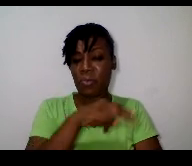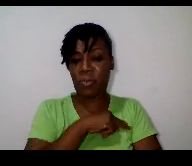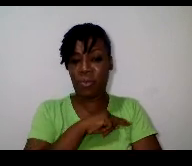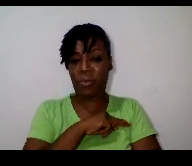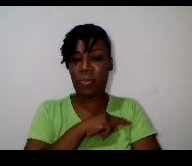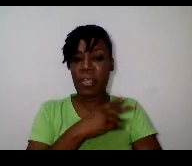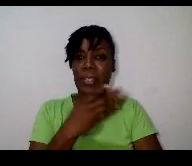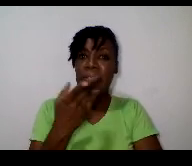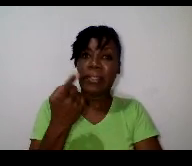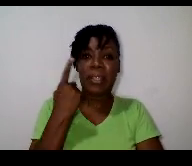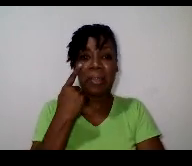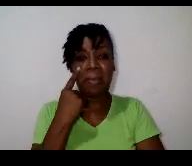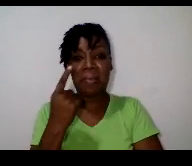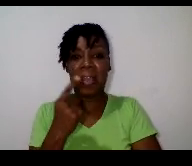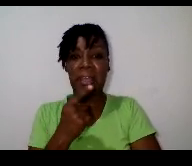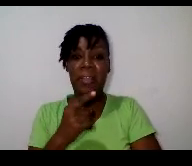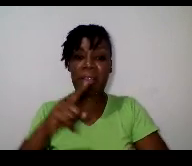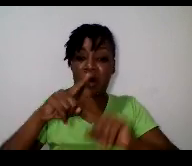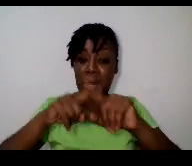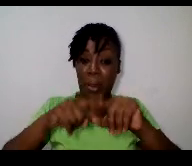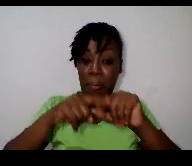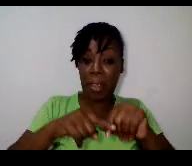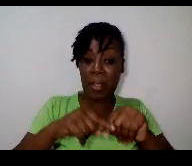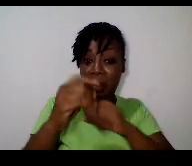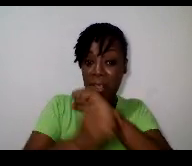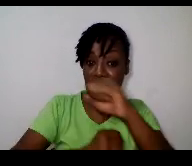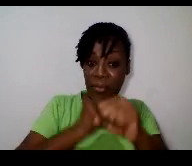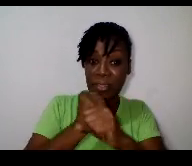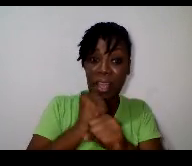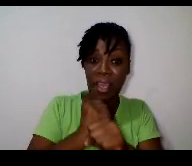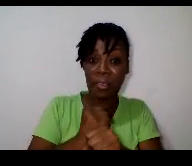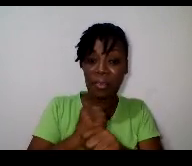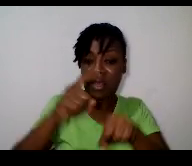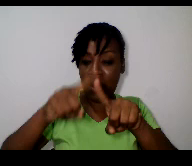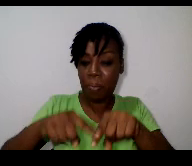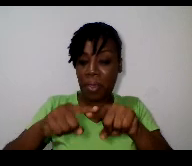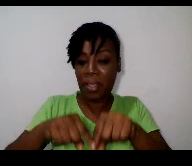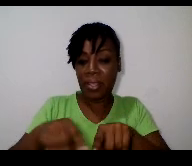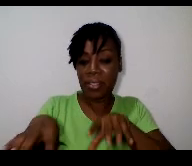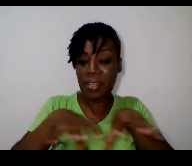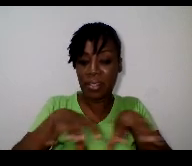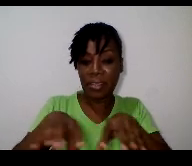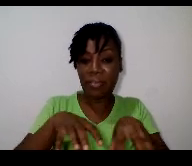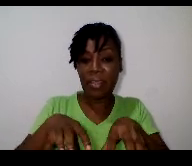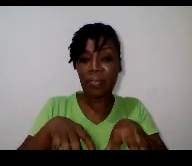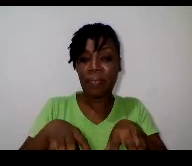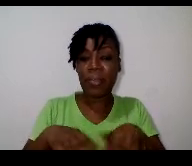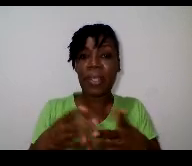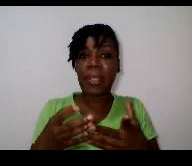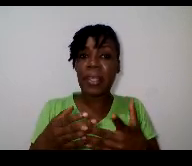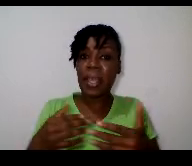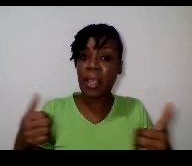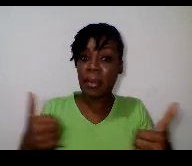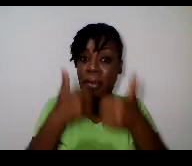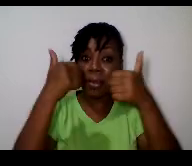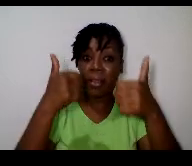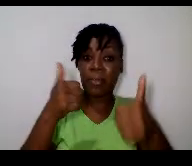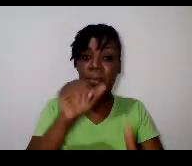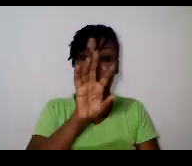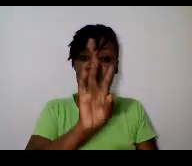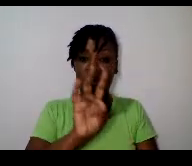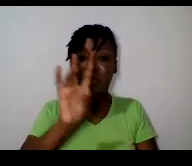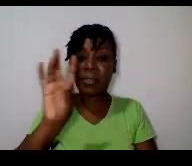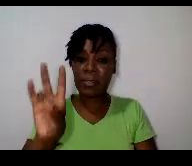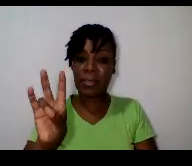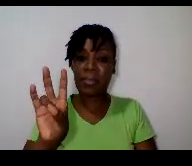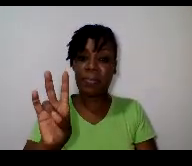nuestros niños. Depende de la edad, va a variar las actividades que podemos facilitar. El reto 7-7, si estamos